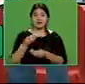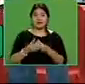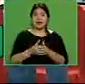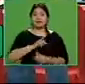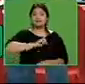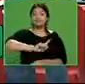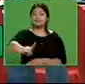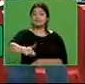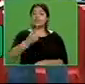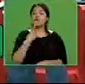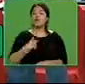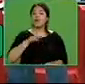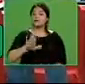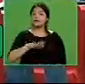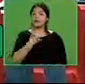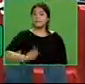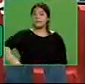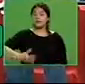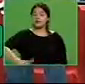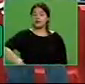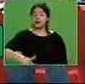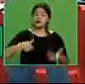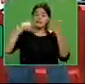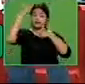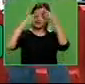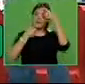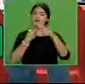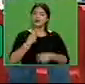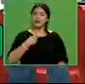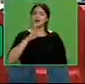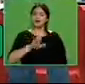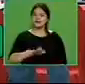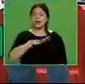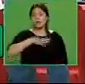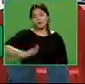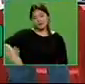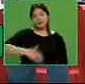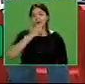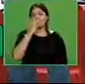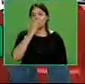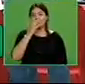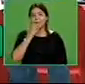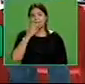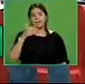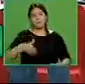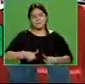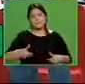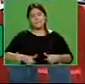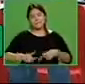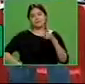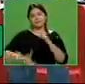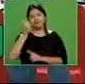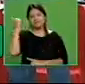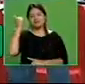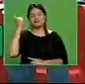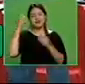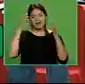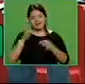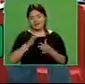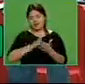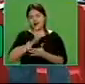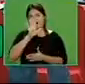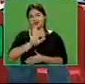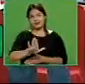una instrucción del presidente, del comandante Hugo Chávez, y que el presidente Maduro, bueno, se empeñó en cumplir a cabalidad,